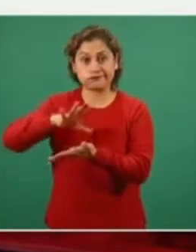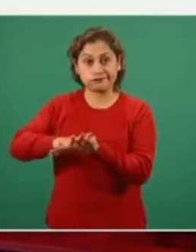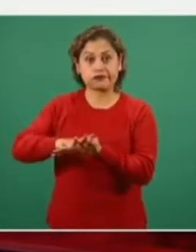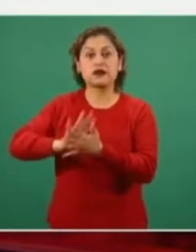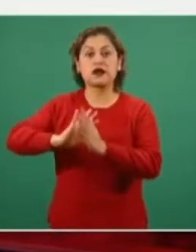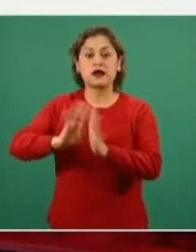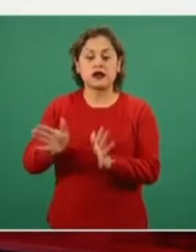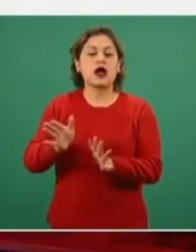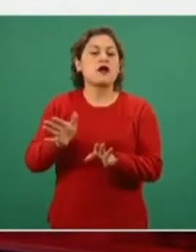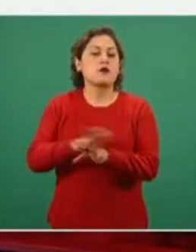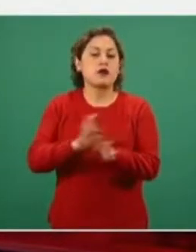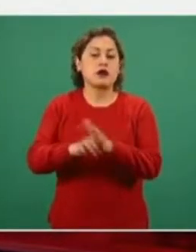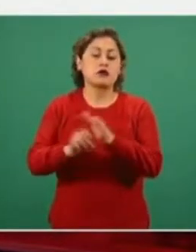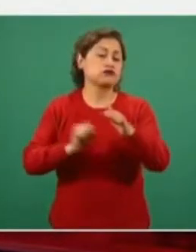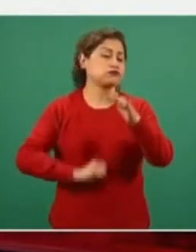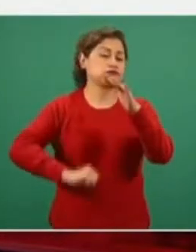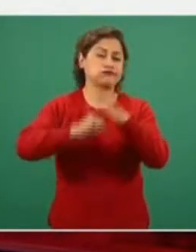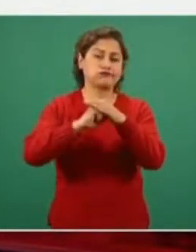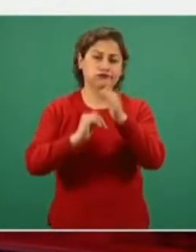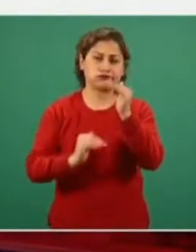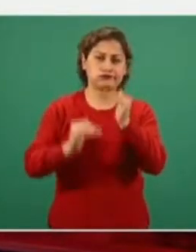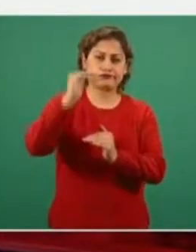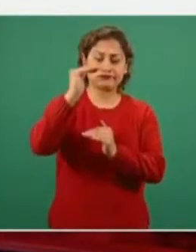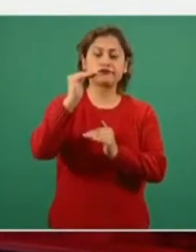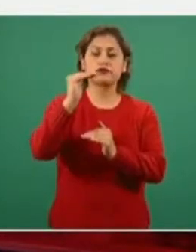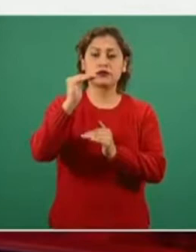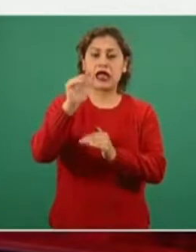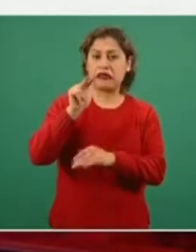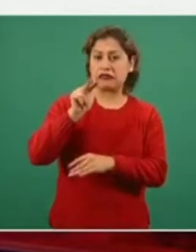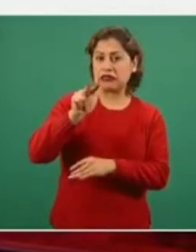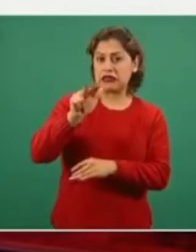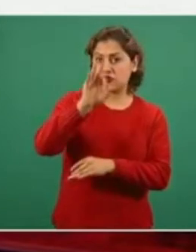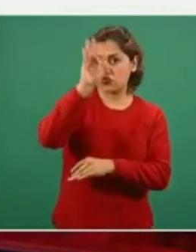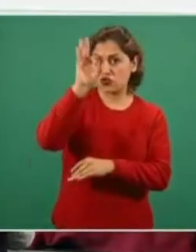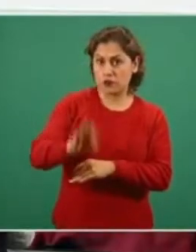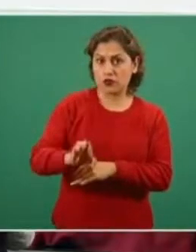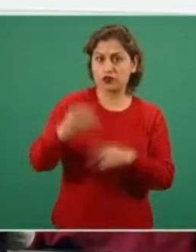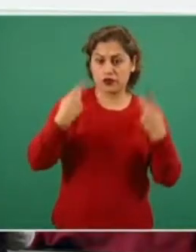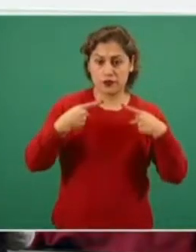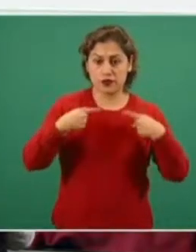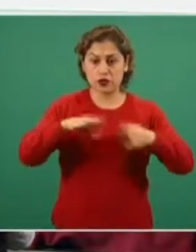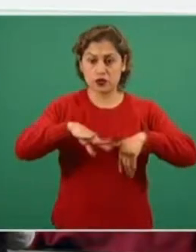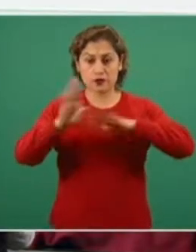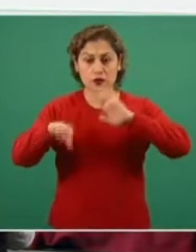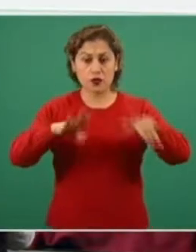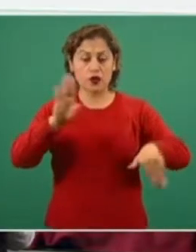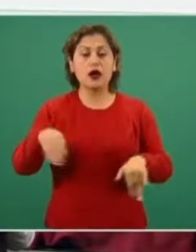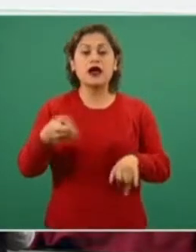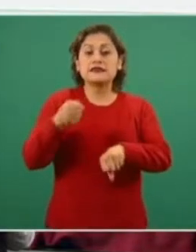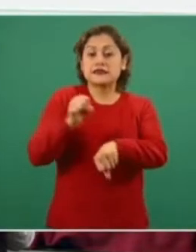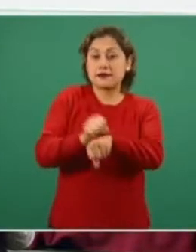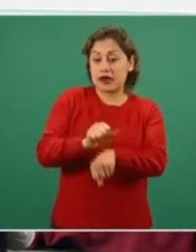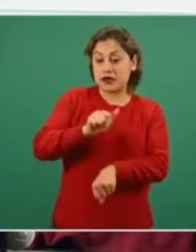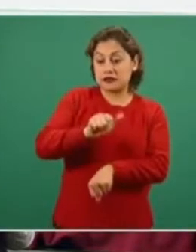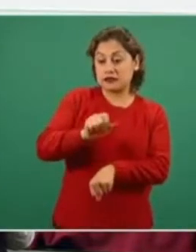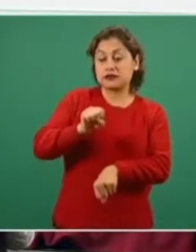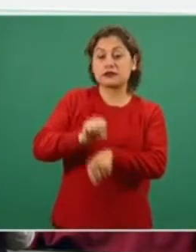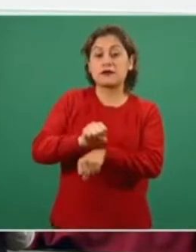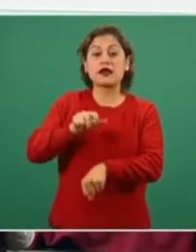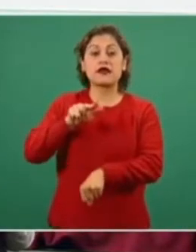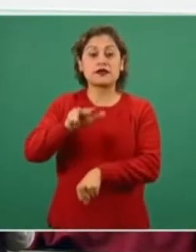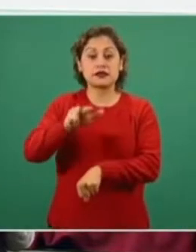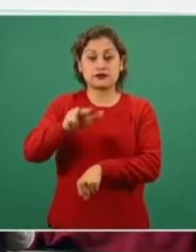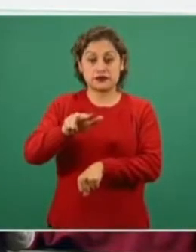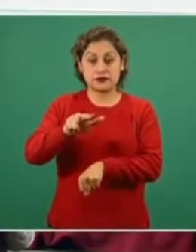al pico de mayor letalidad, casi del 18%, en la semana 17-18, y desde ahí ha